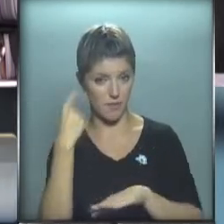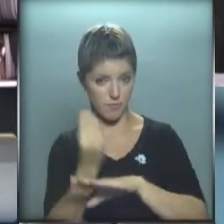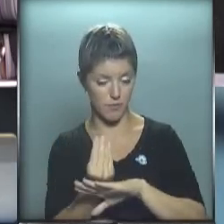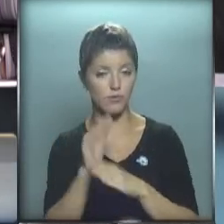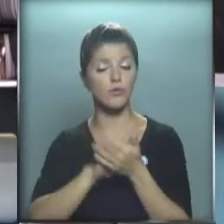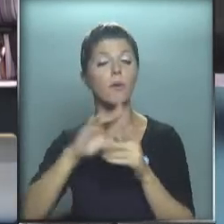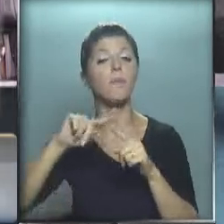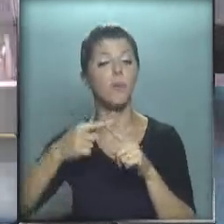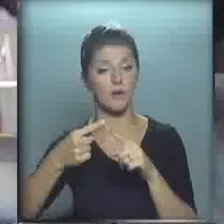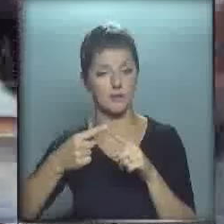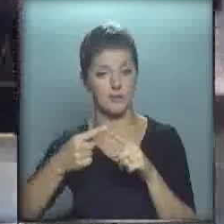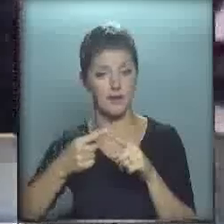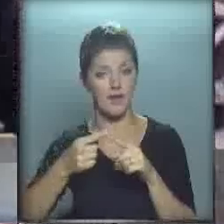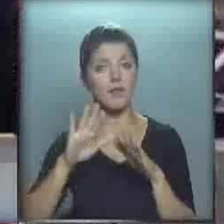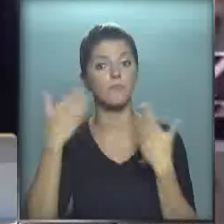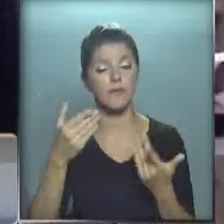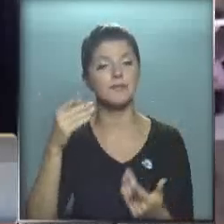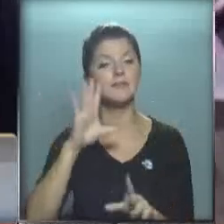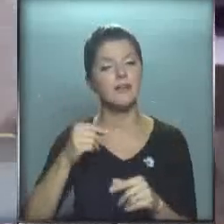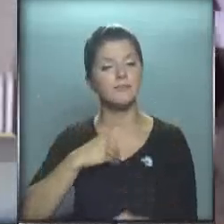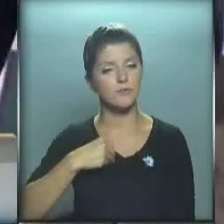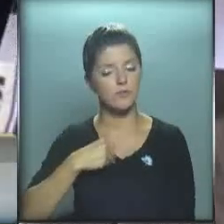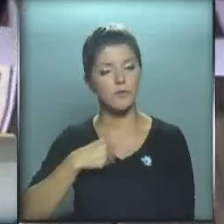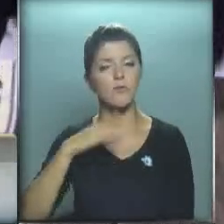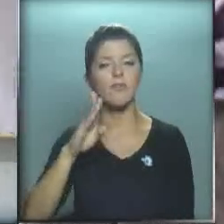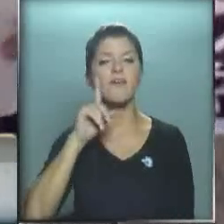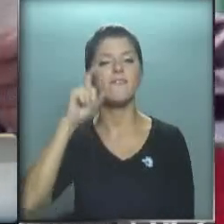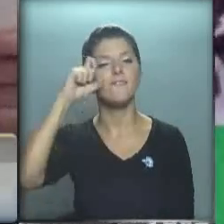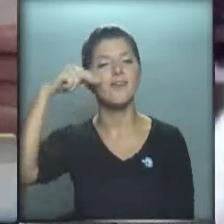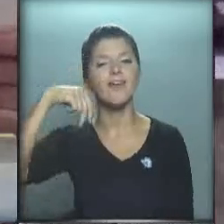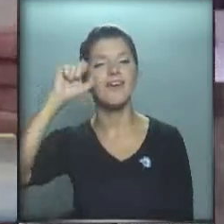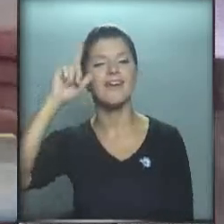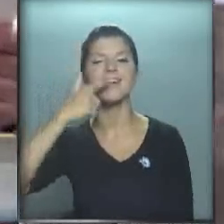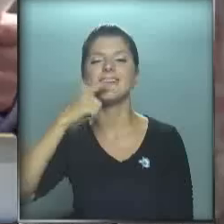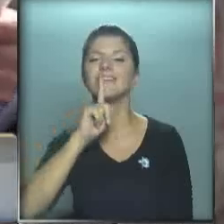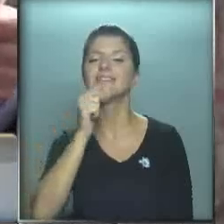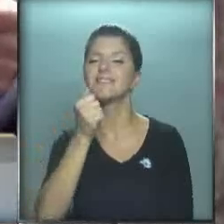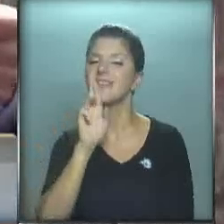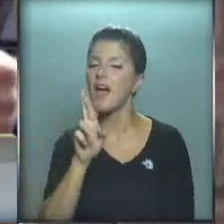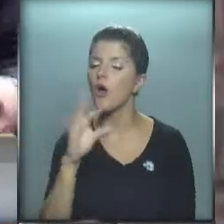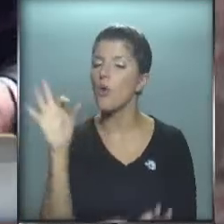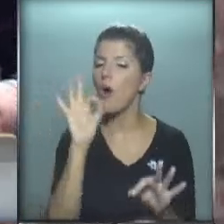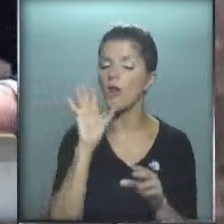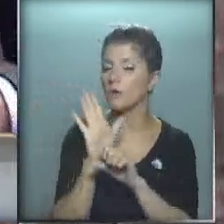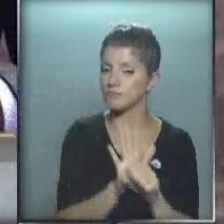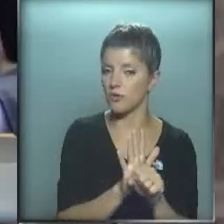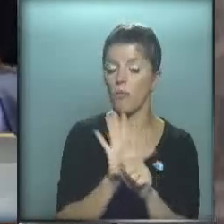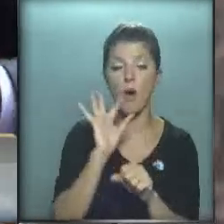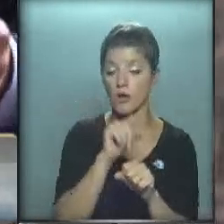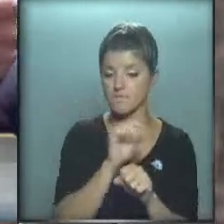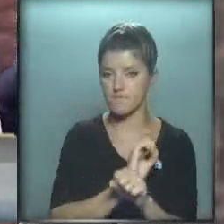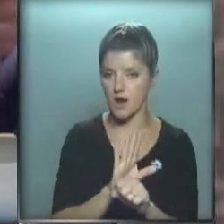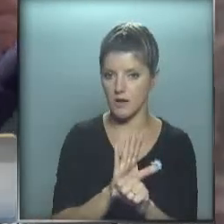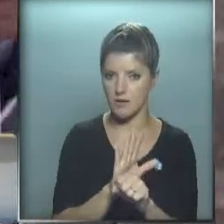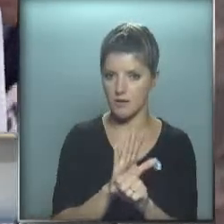política y de lo que le conviene el estado de bienestar o eso quedó defenestrado para siempre como algo perjudicial no